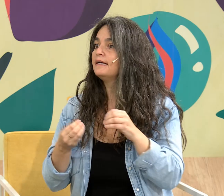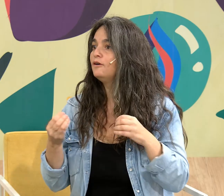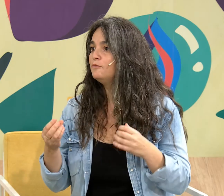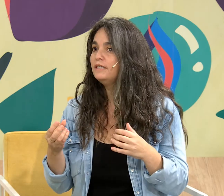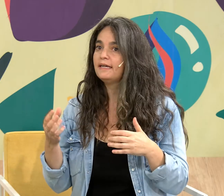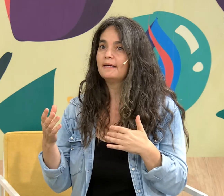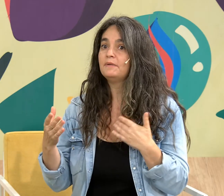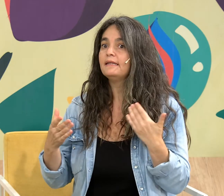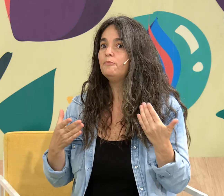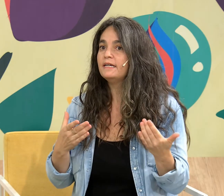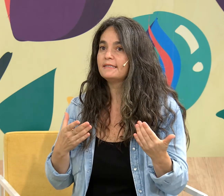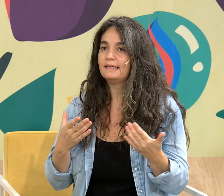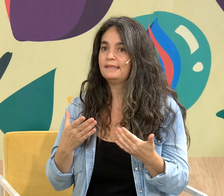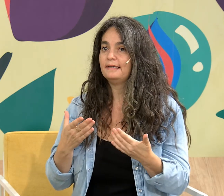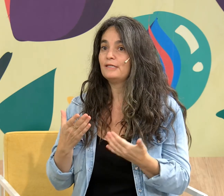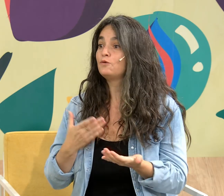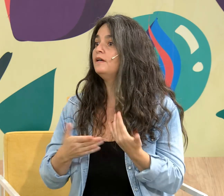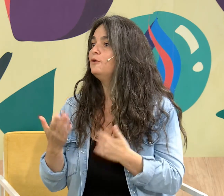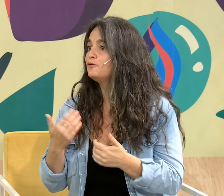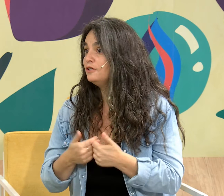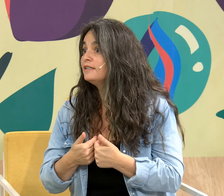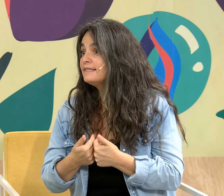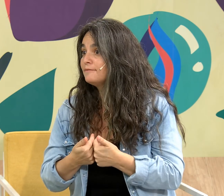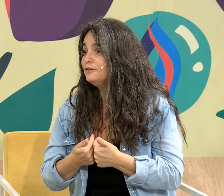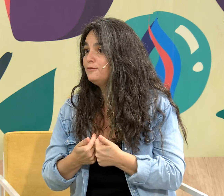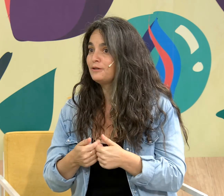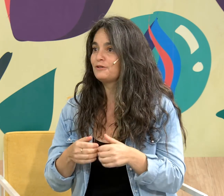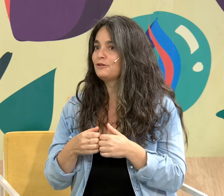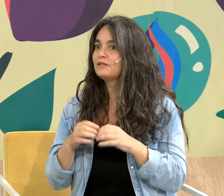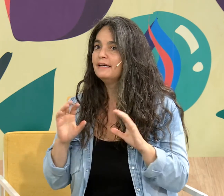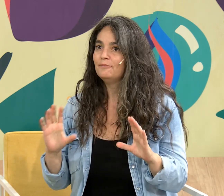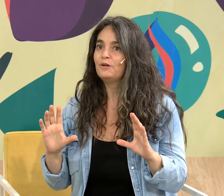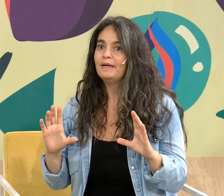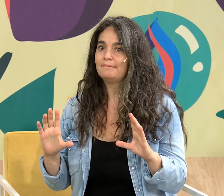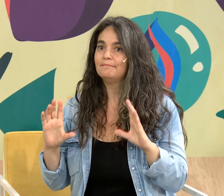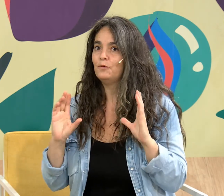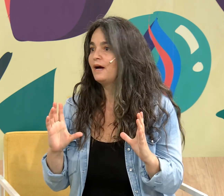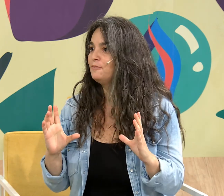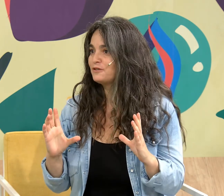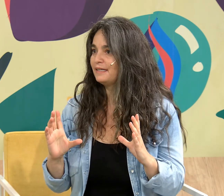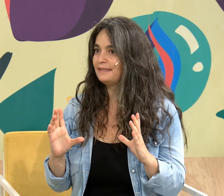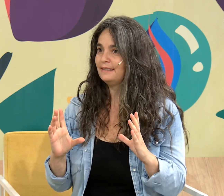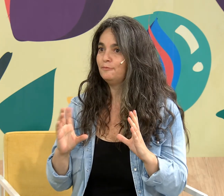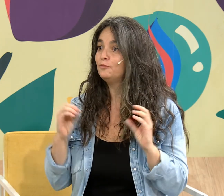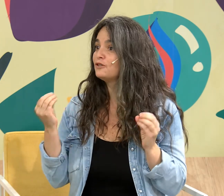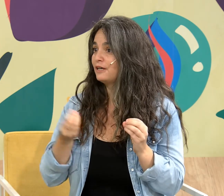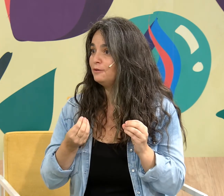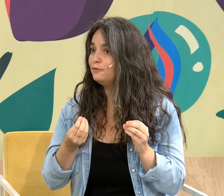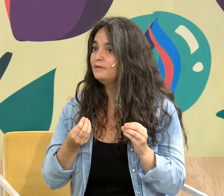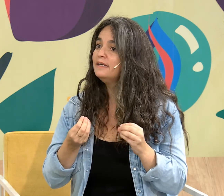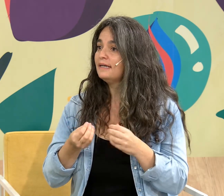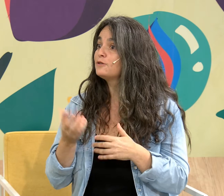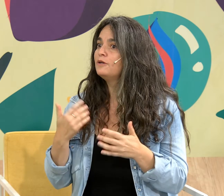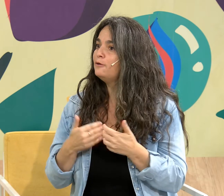tienen en común y que también después esté en sus devoluciones cuando nosotros bueno a ver buscamos este puntos en